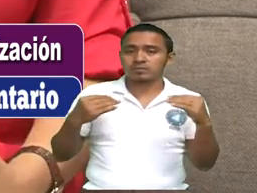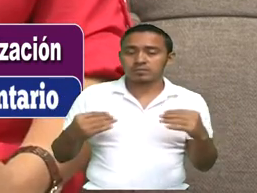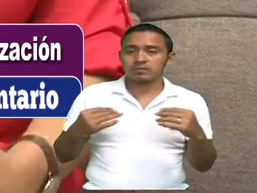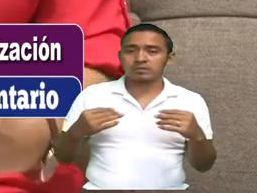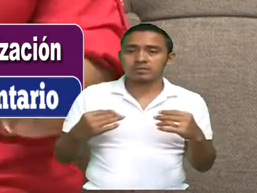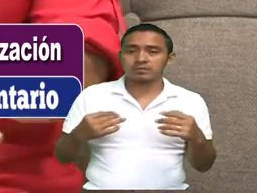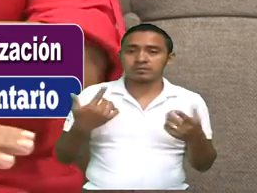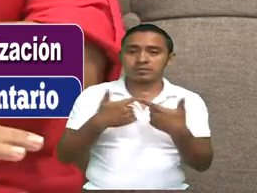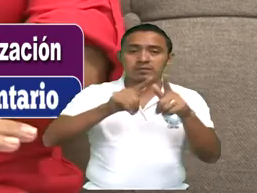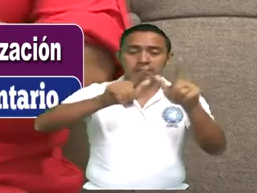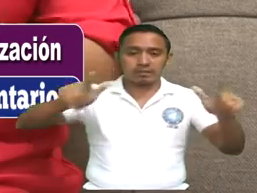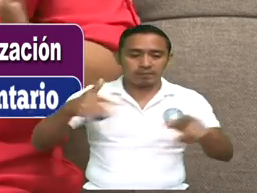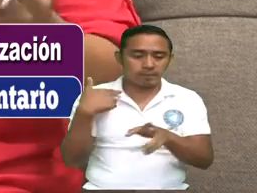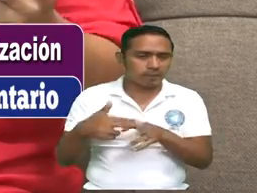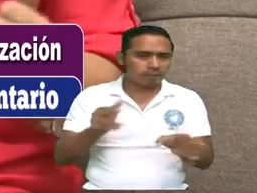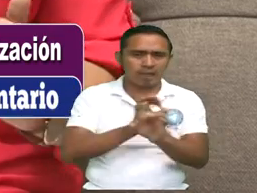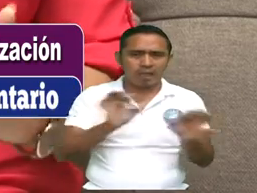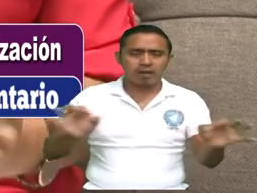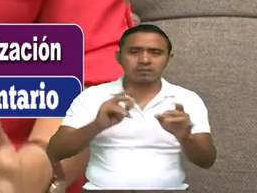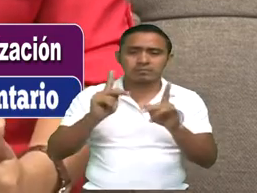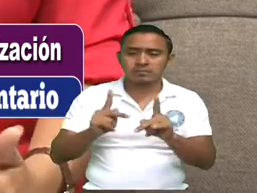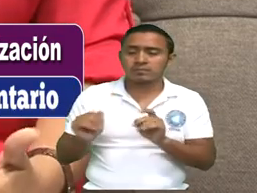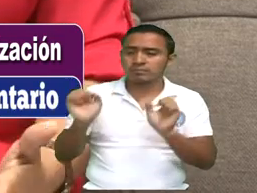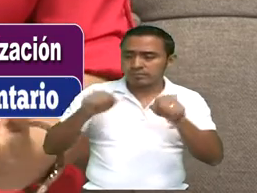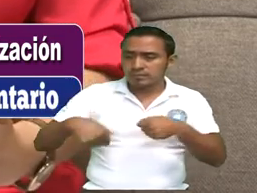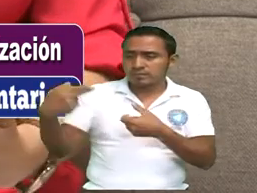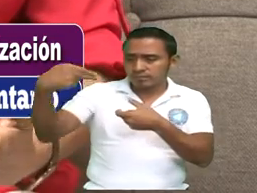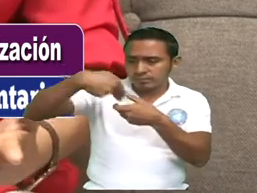es gratuita y que todos pueden